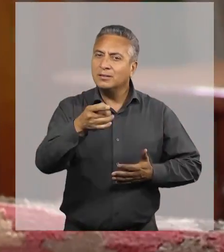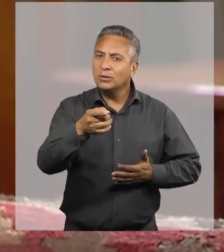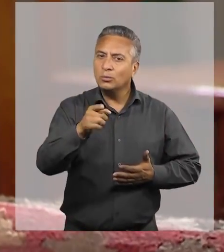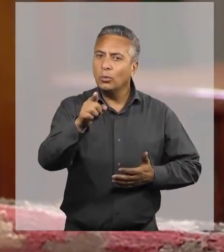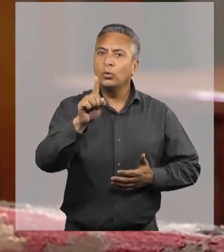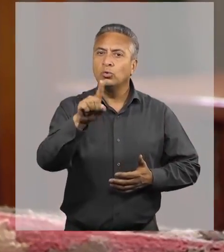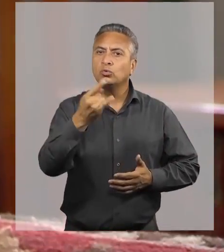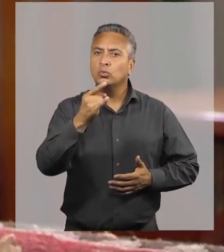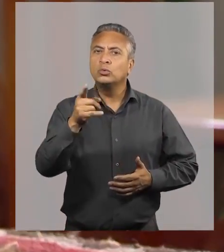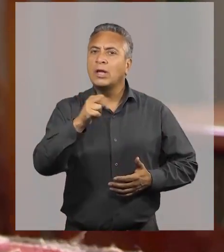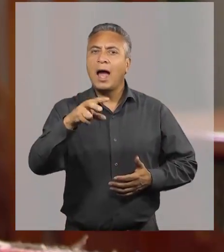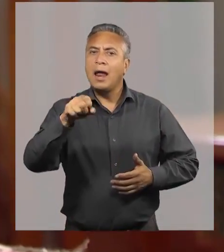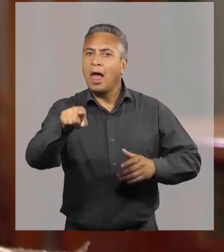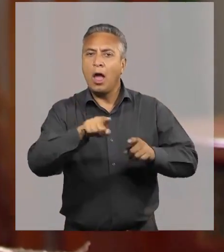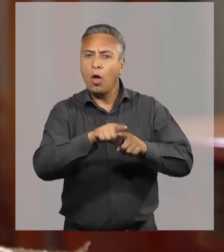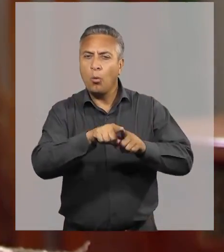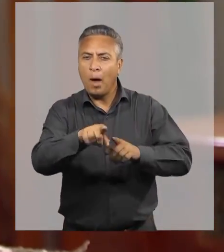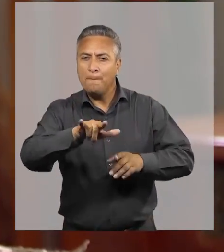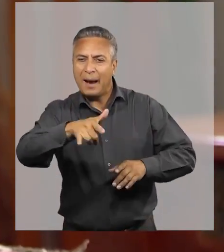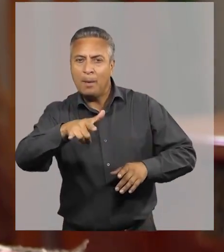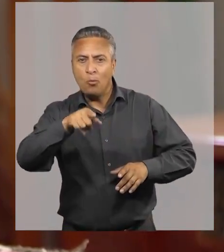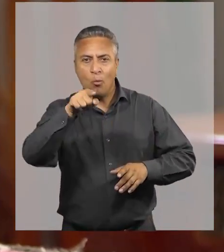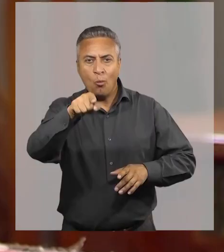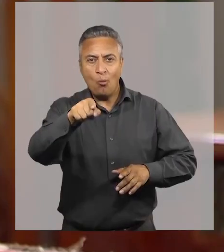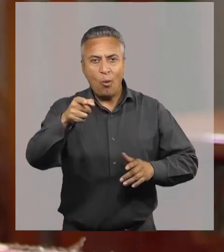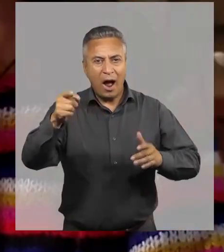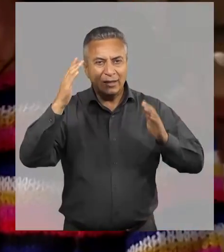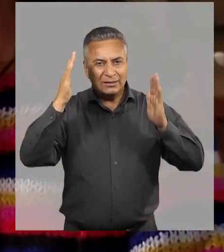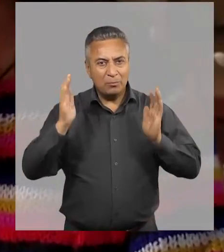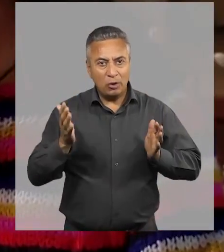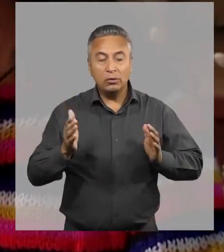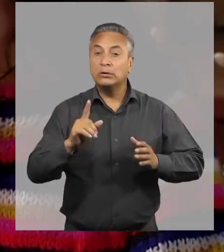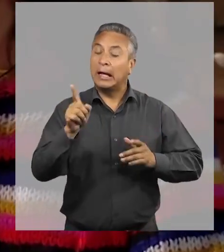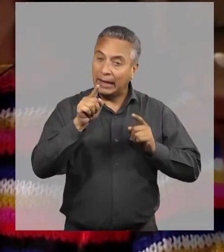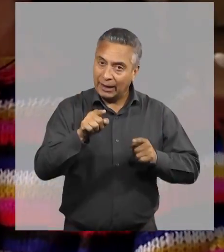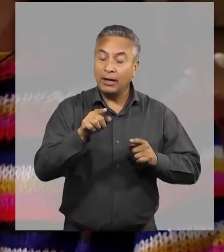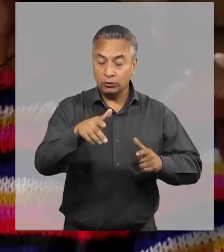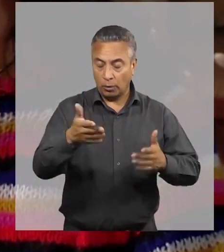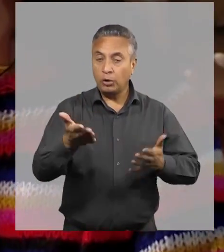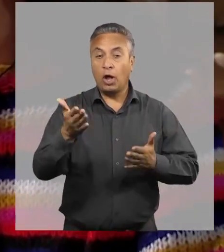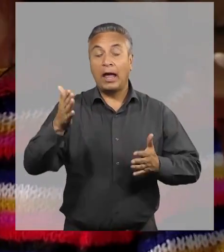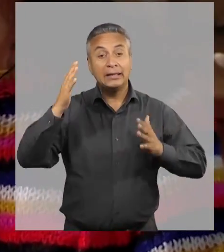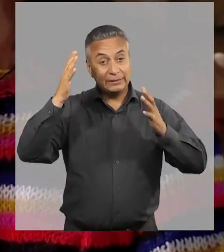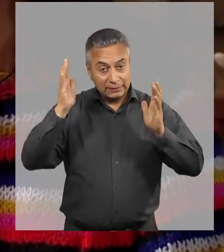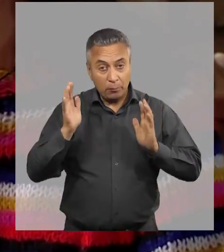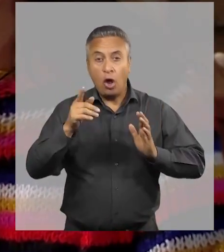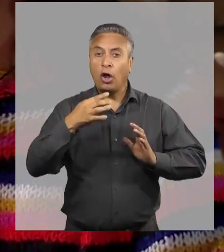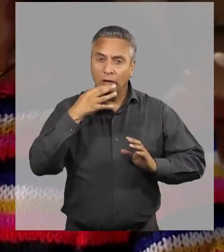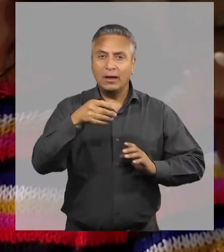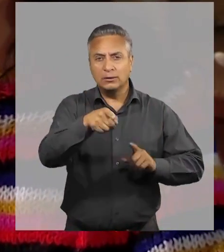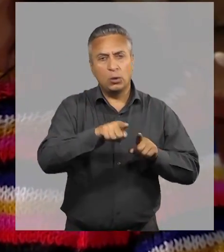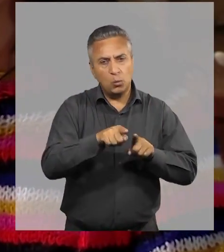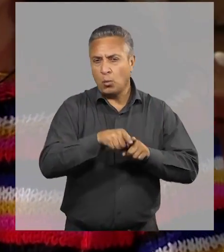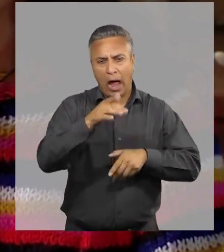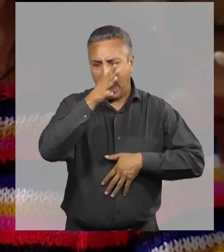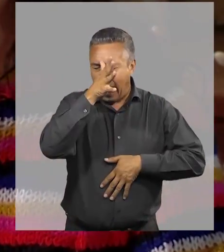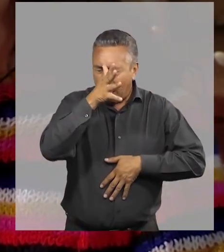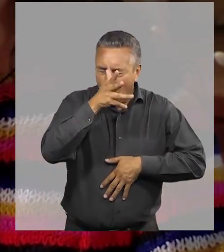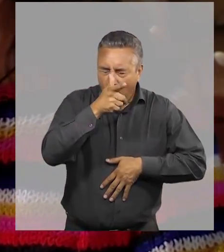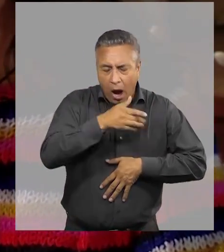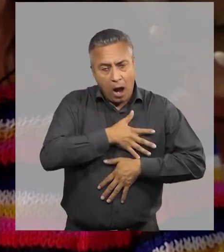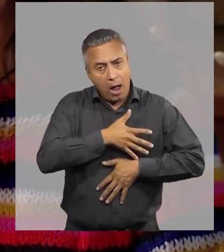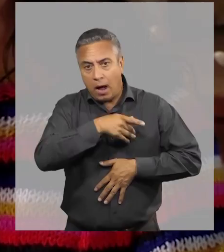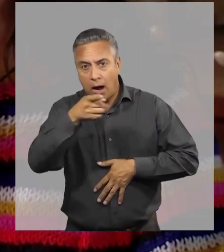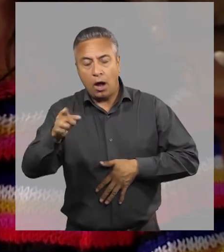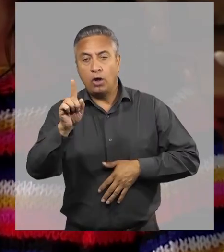¿Qué te referís con que la Susana manipula al Simón? ¿No cacho? No, pues eso, pues. Mira, es que el Simón dice que está súper